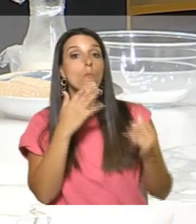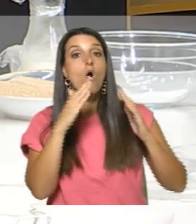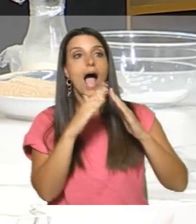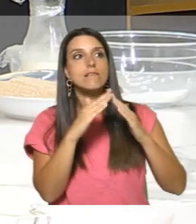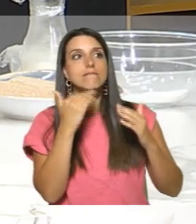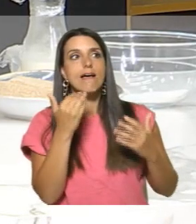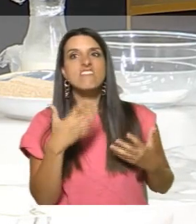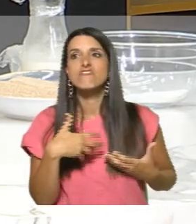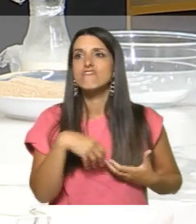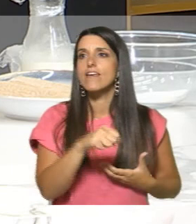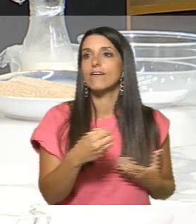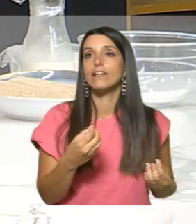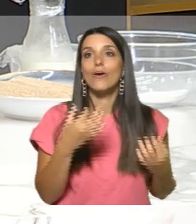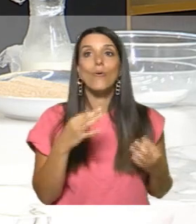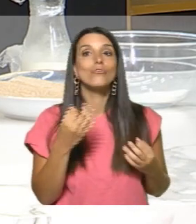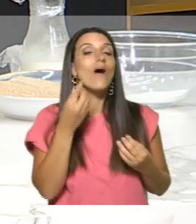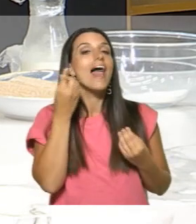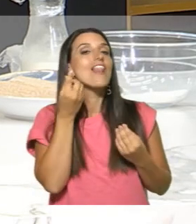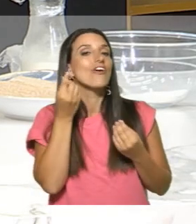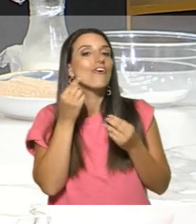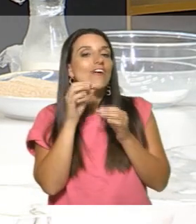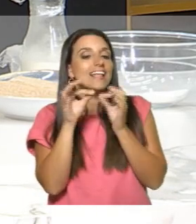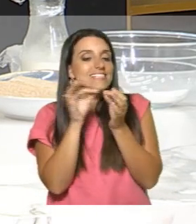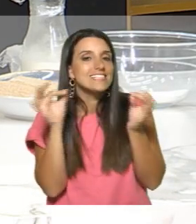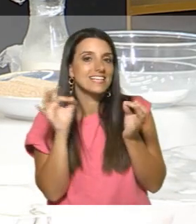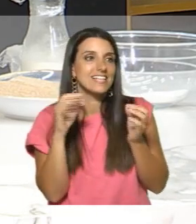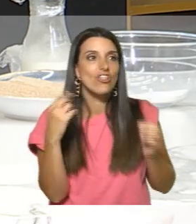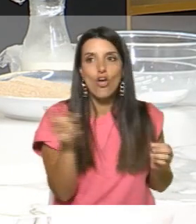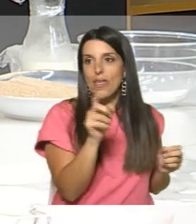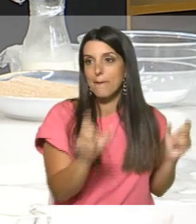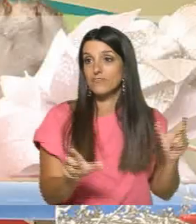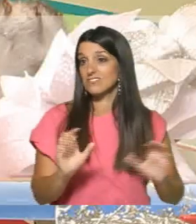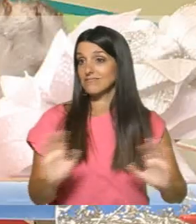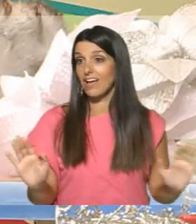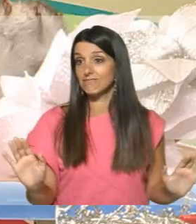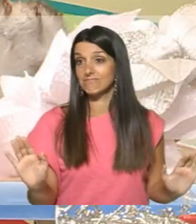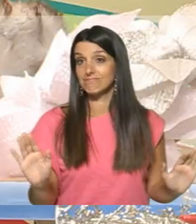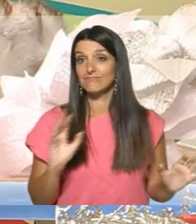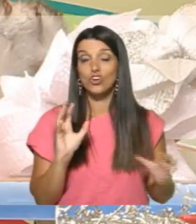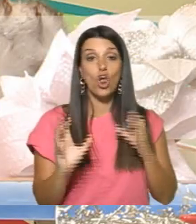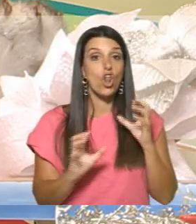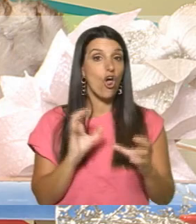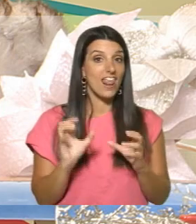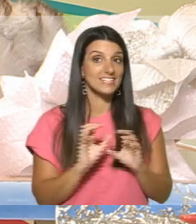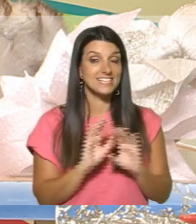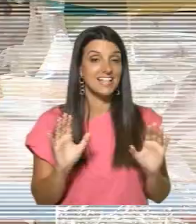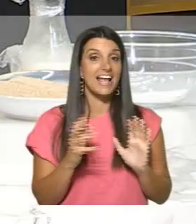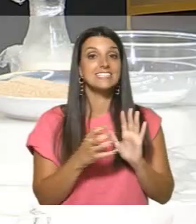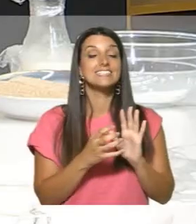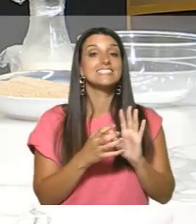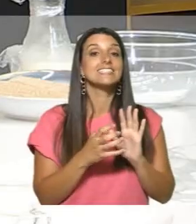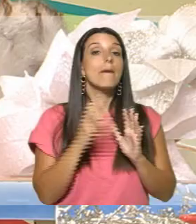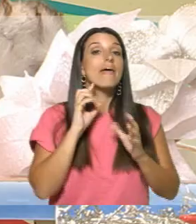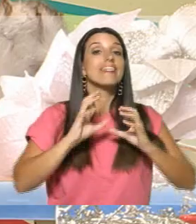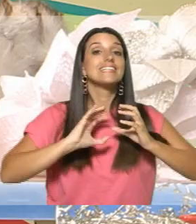no sabes qué llevar ni nada, mirá, llevas como un detallito, unas cintitas de color para todos los que están en la casa. Claro, llevas varios colores y después ves por ahí está. Los no, signos vos de cada sabés, uno. Porque vos si es